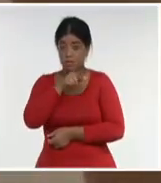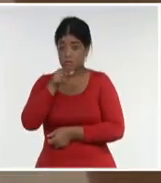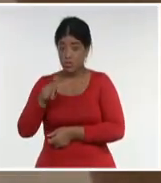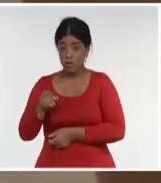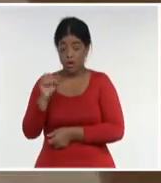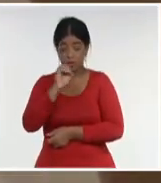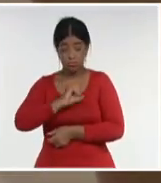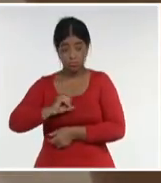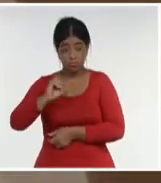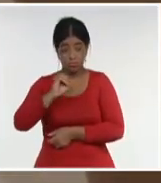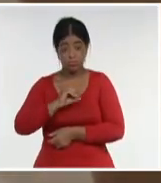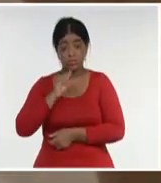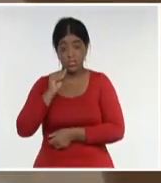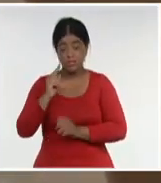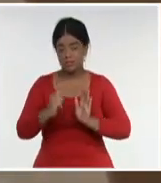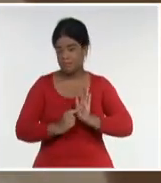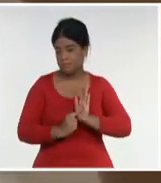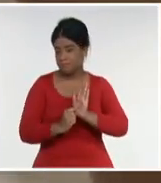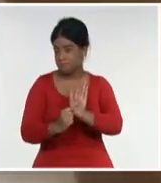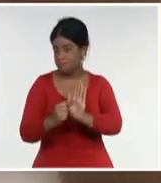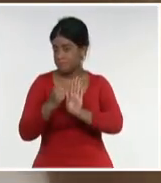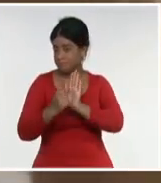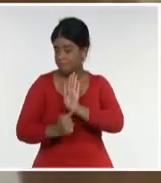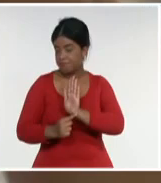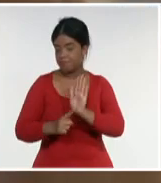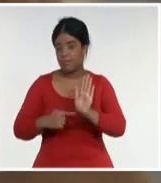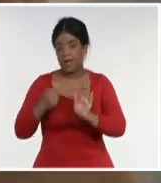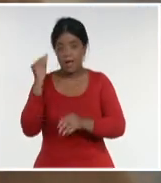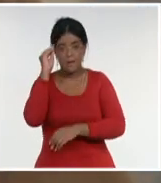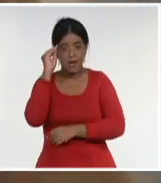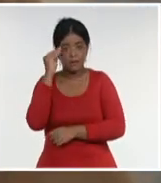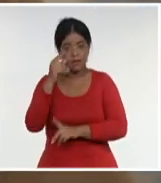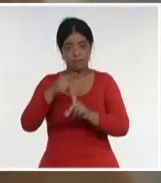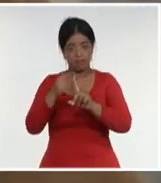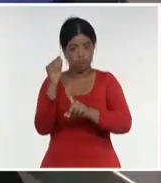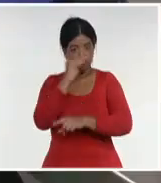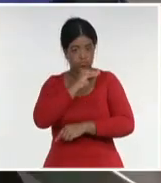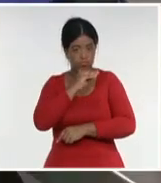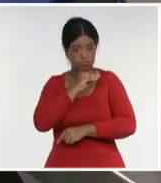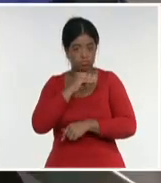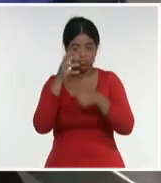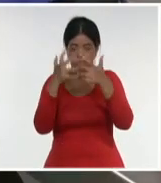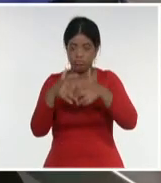para presentar las experiencias y potencialidades del sector biotecnológico y biofarmacéutico cubano.